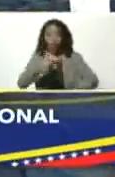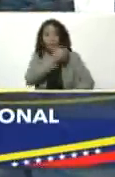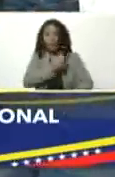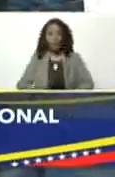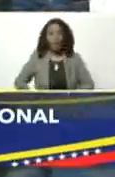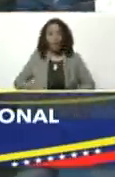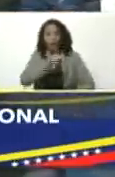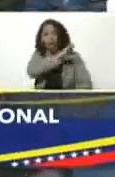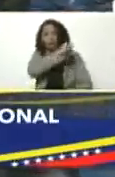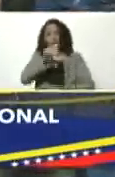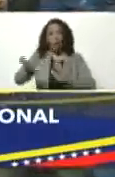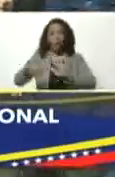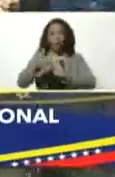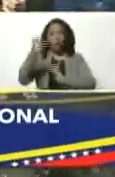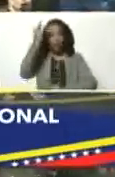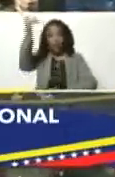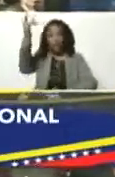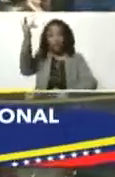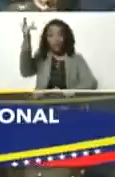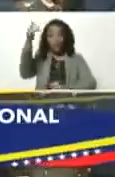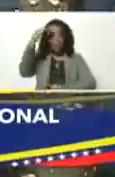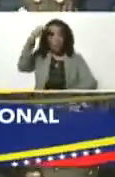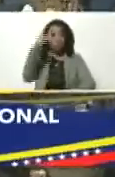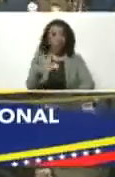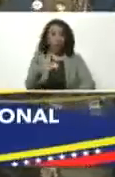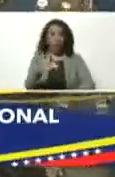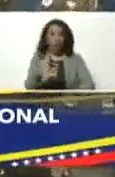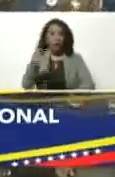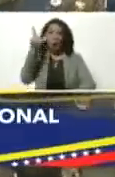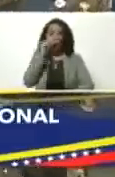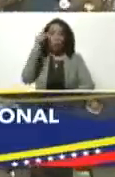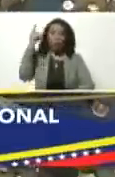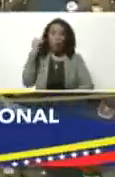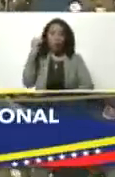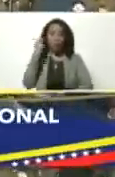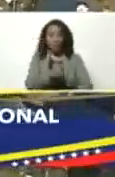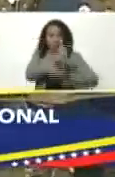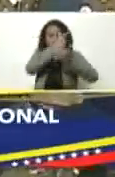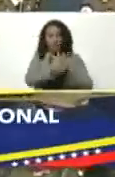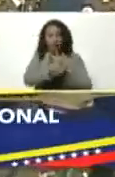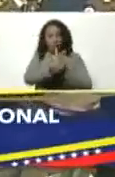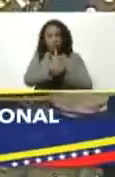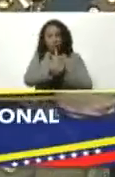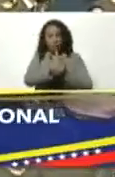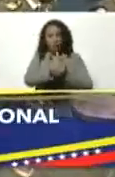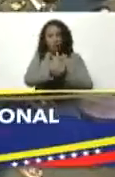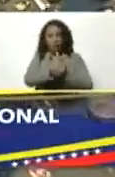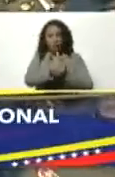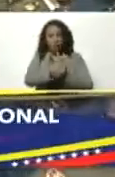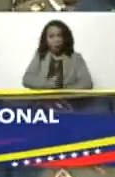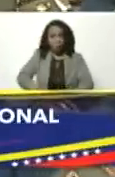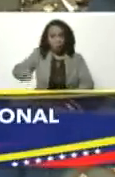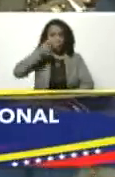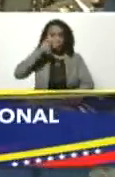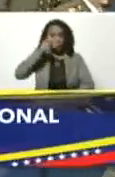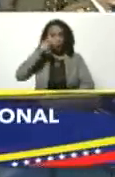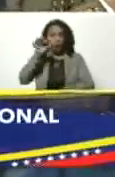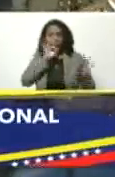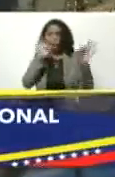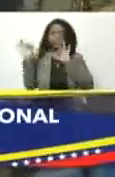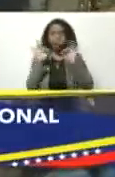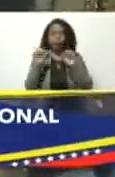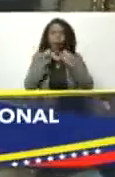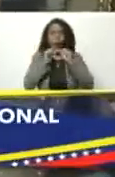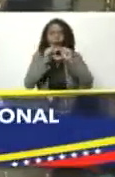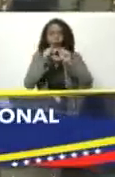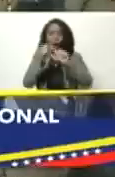de Contrainteligencia Militar, hombres y mujeres de las armas, guardia en alto, para seguir